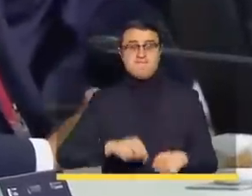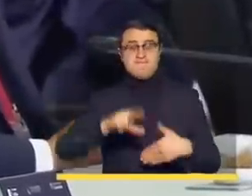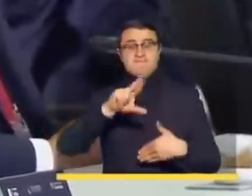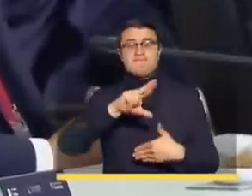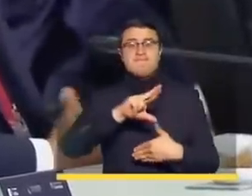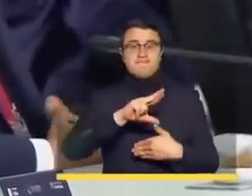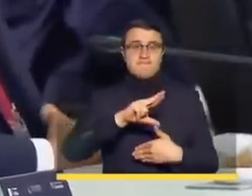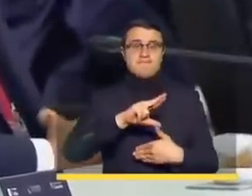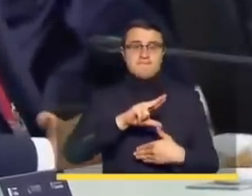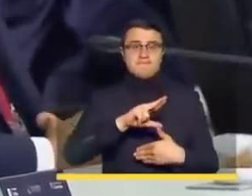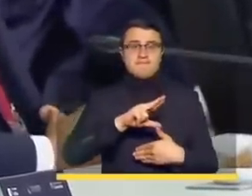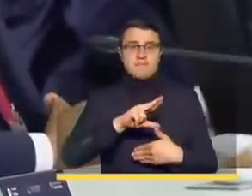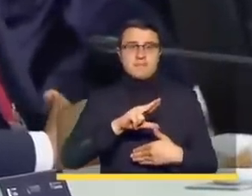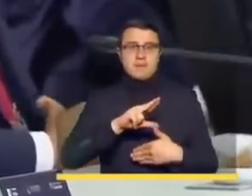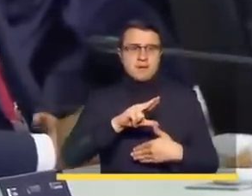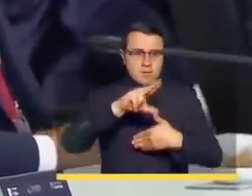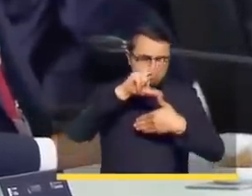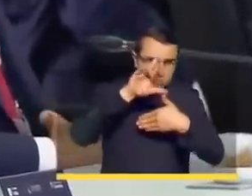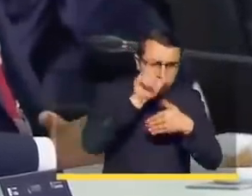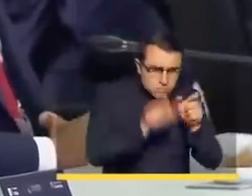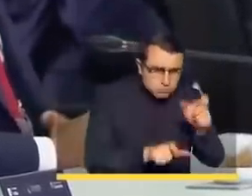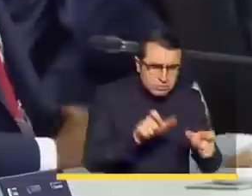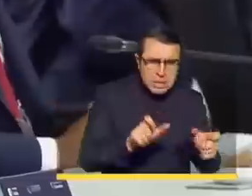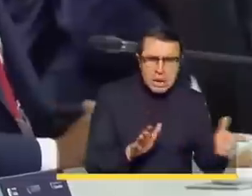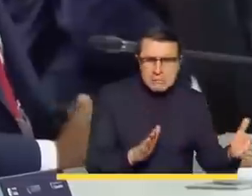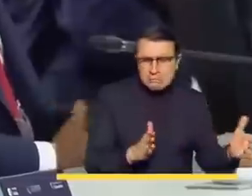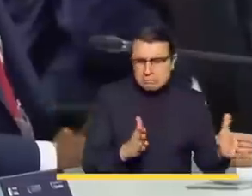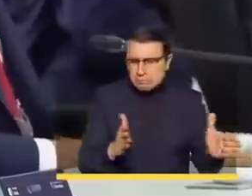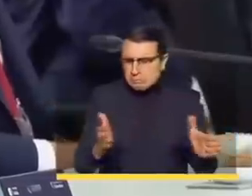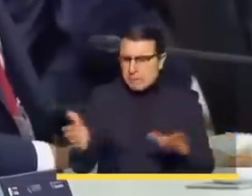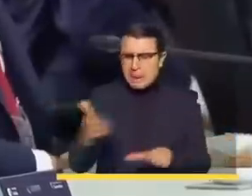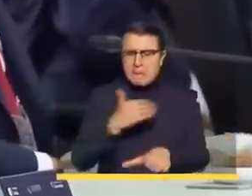Latina. Un genocidio.